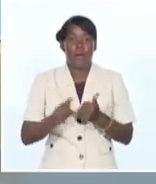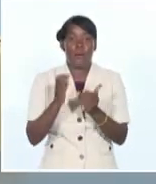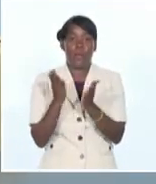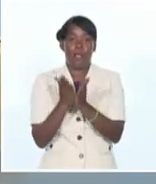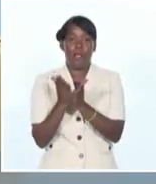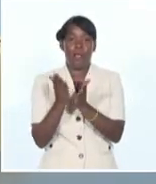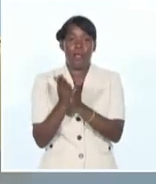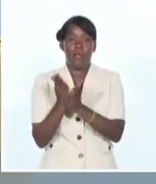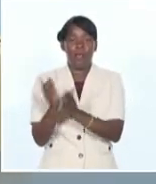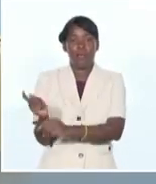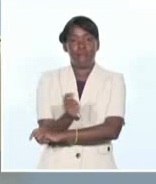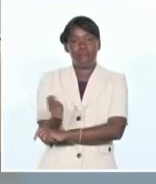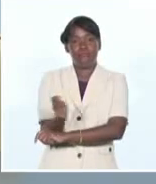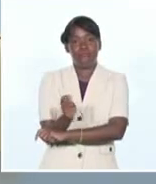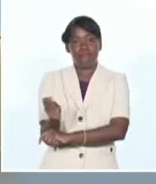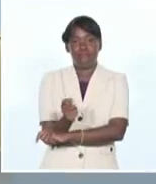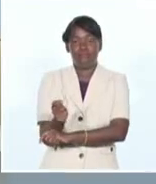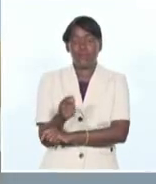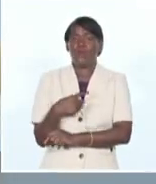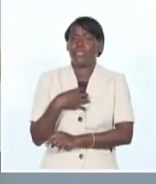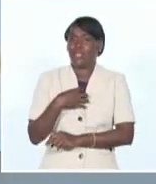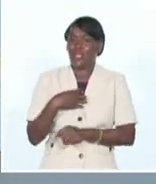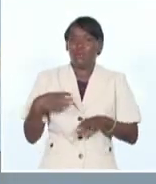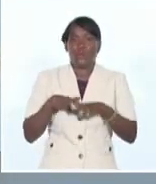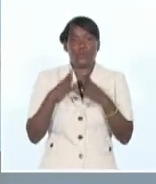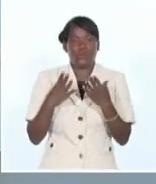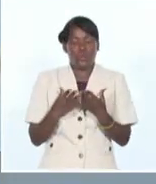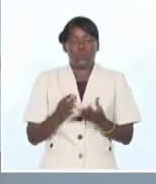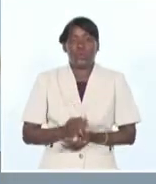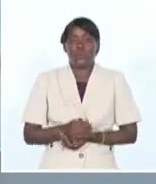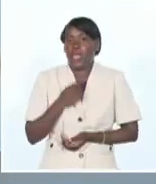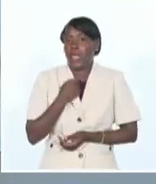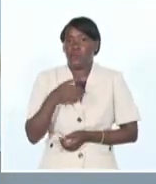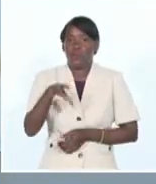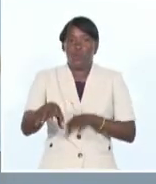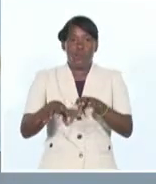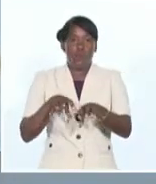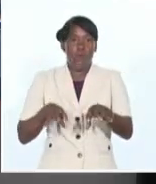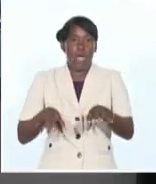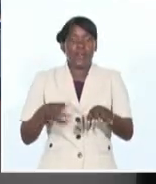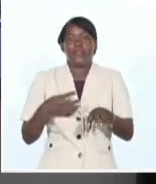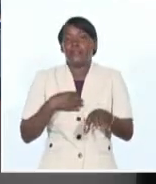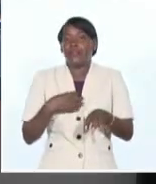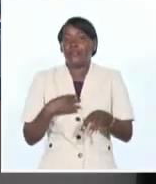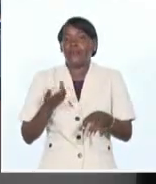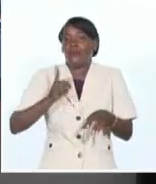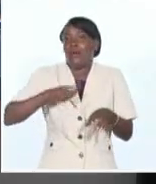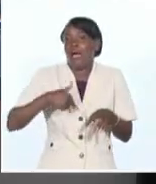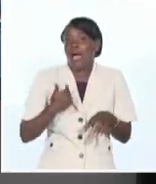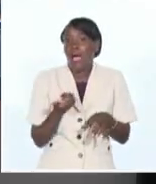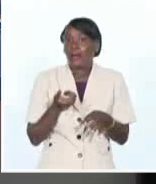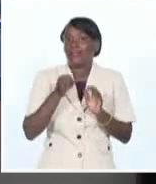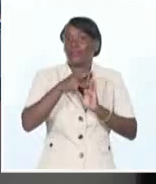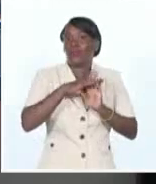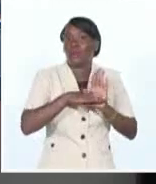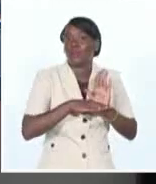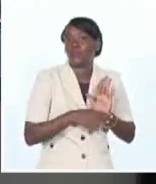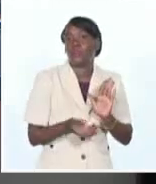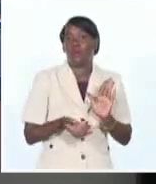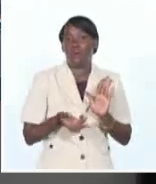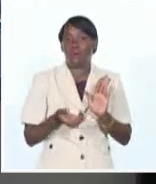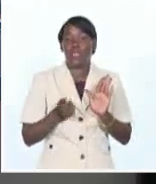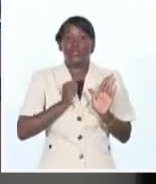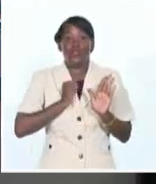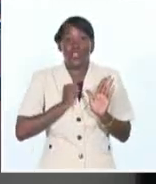las mejores agrupaciones y proyectos artísticos en cada uno de los territorios, logrando obtener, quisiéramos lograr obtener